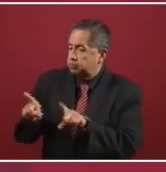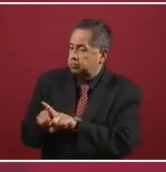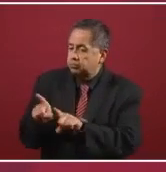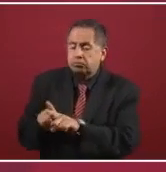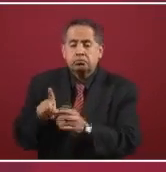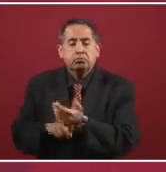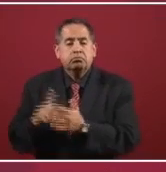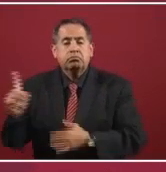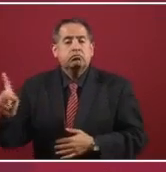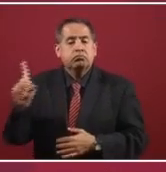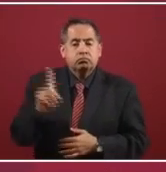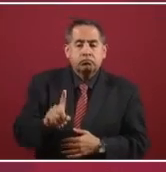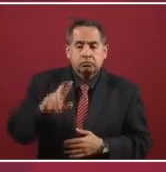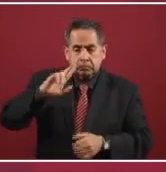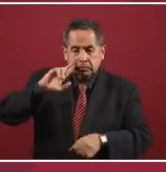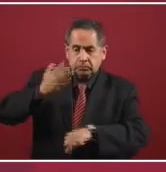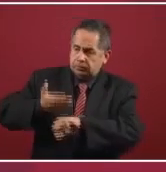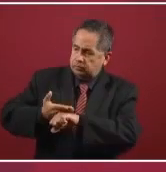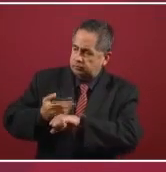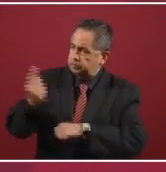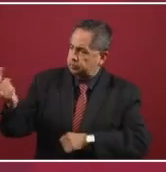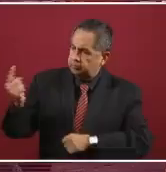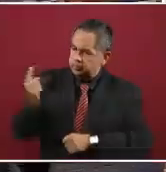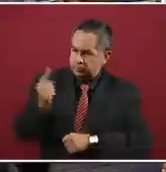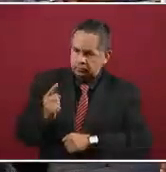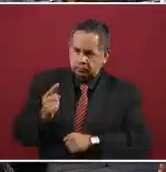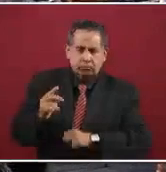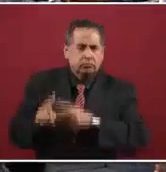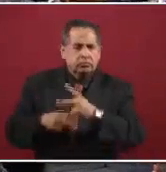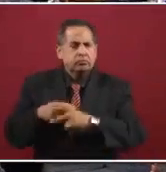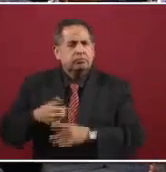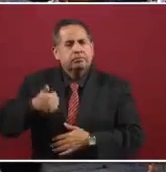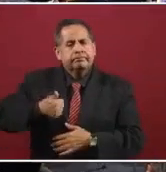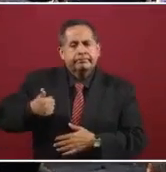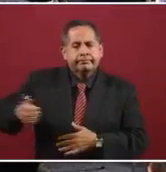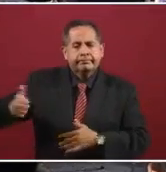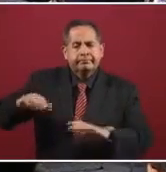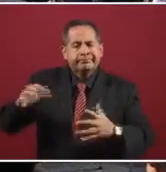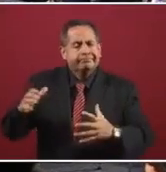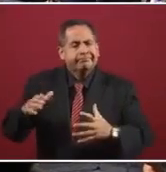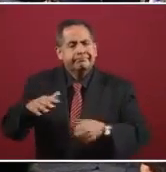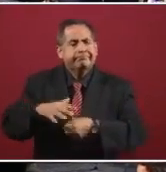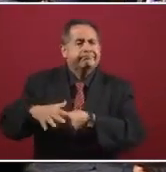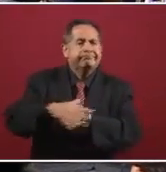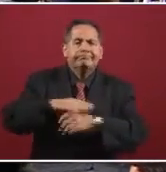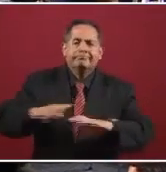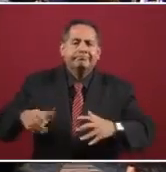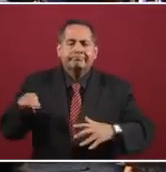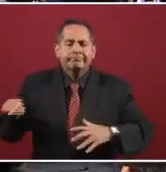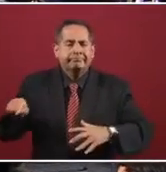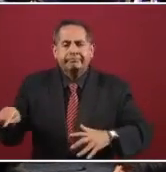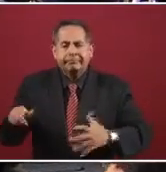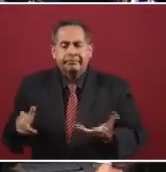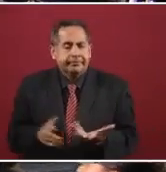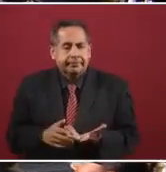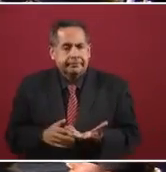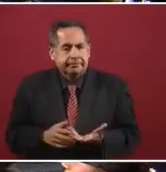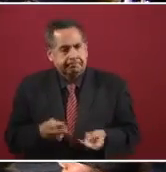los responsables de cada una de las áreas, que